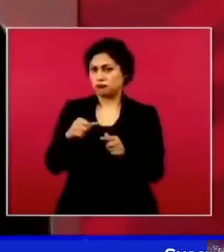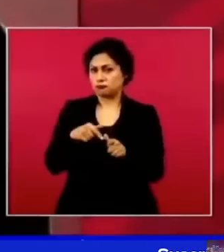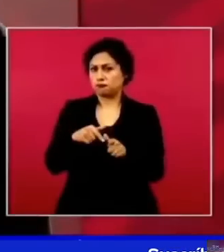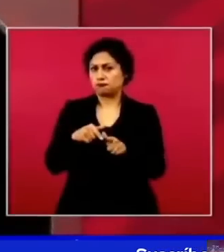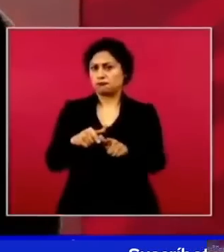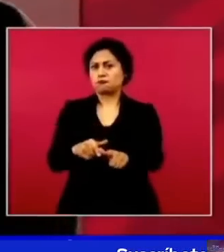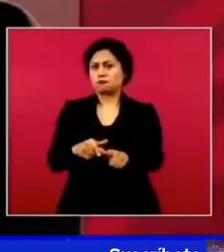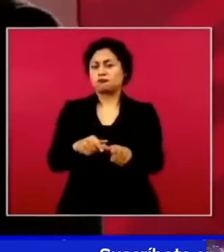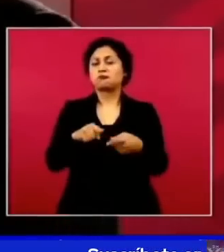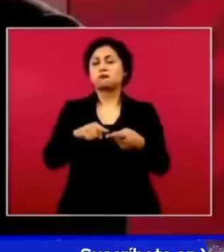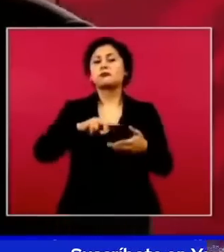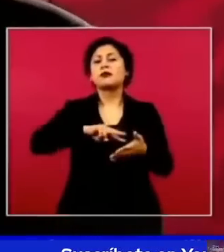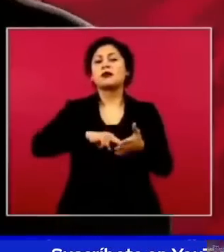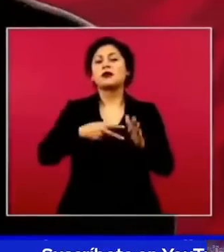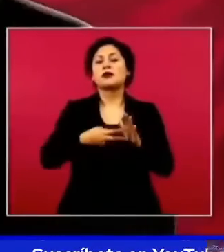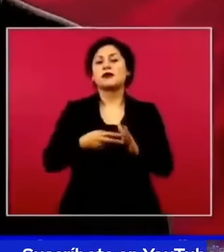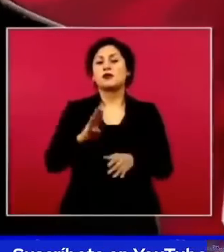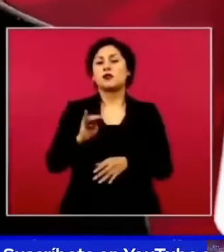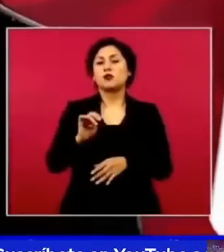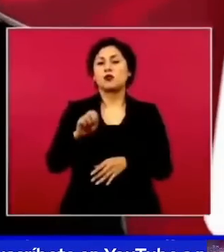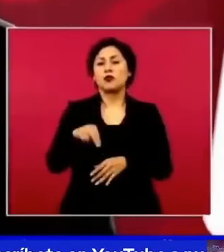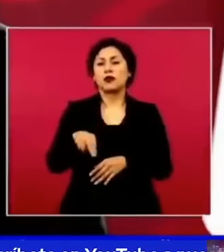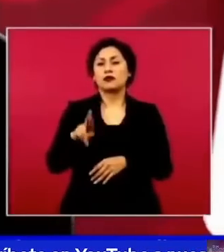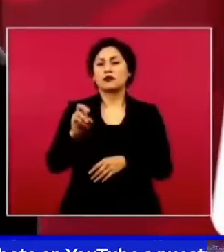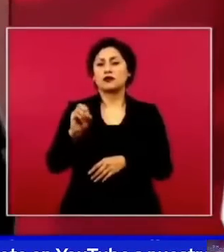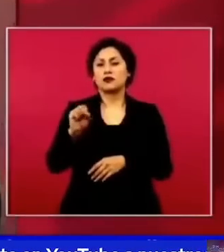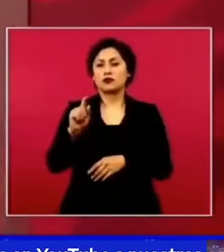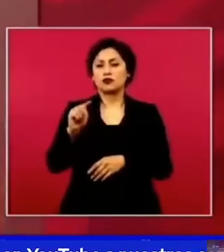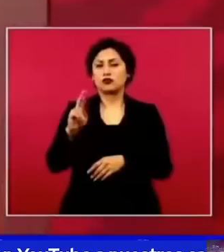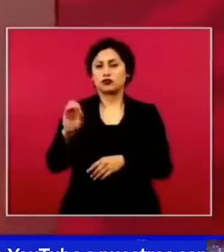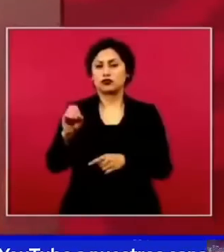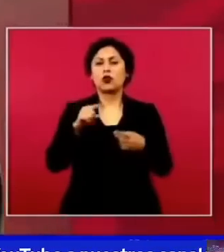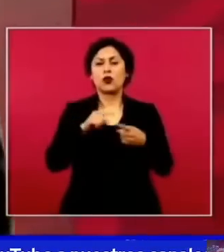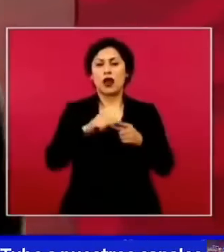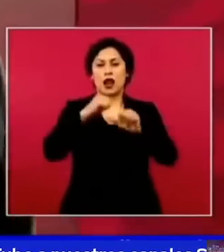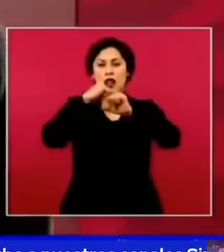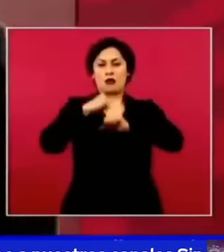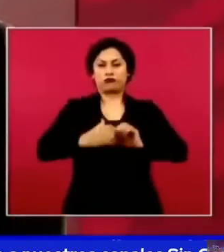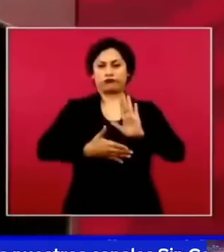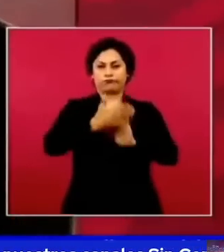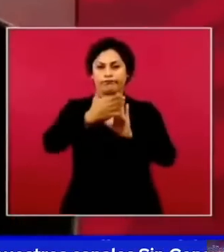A el ingeniero Buenrostro, que era de Obras Públicas,